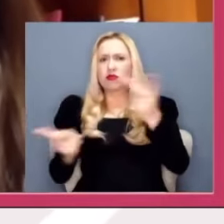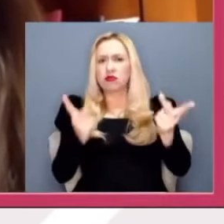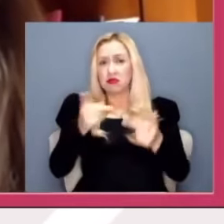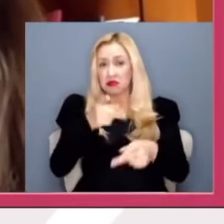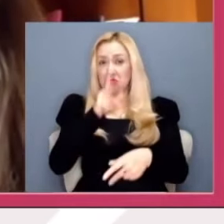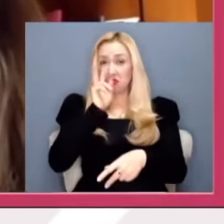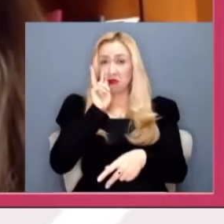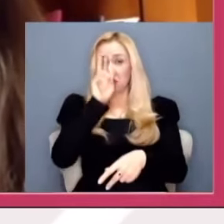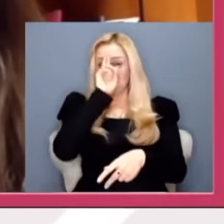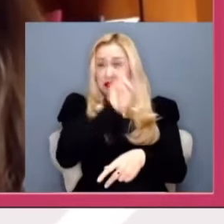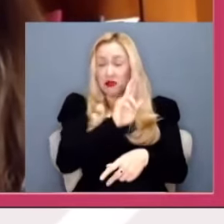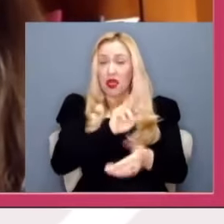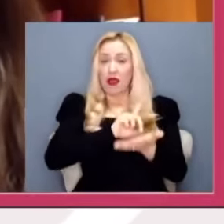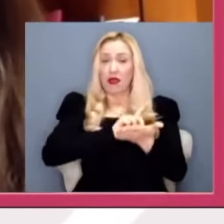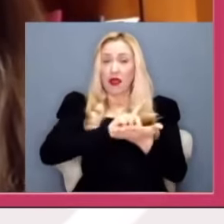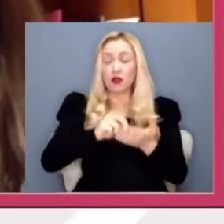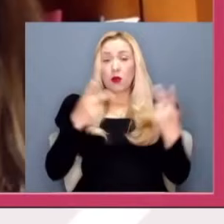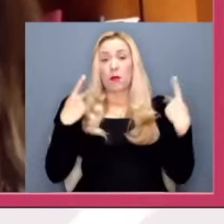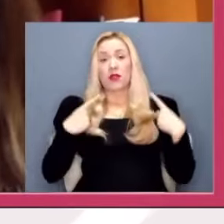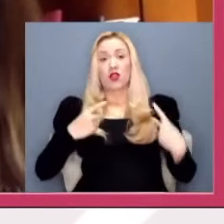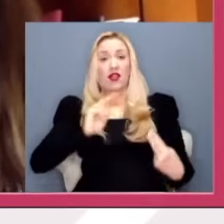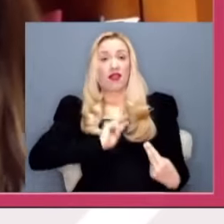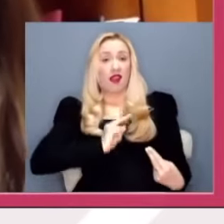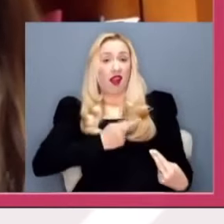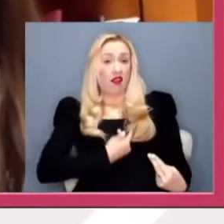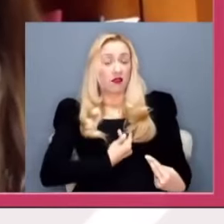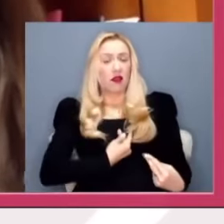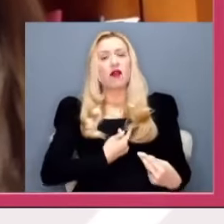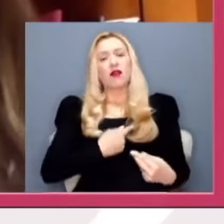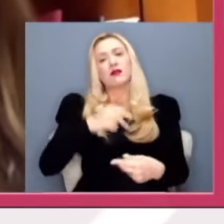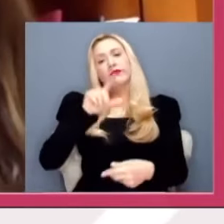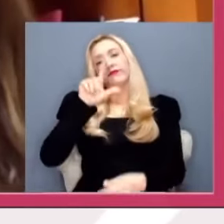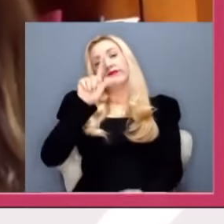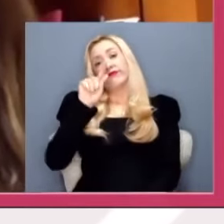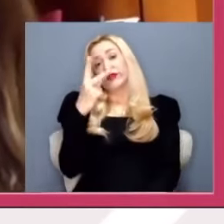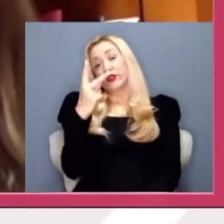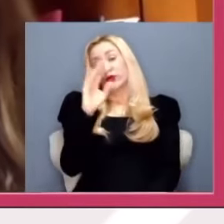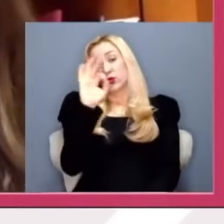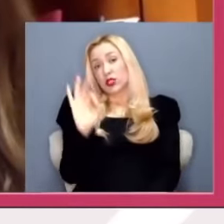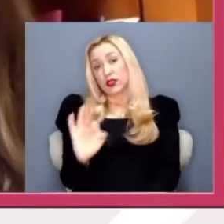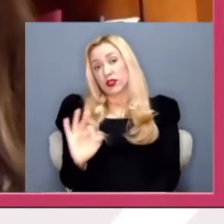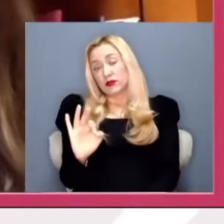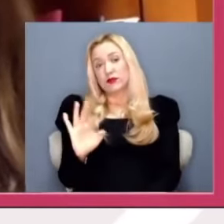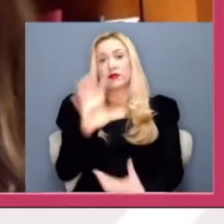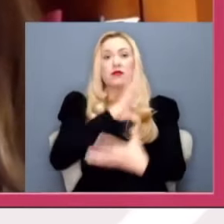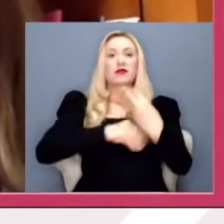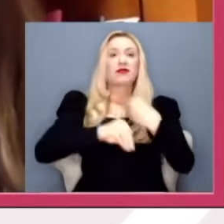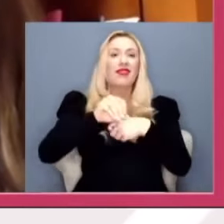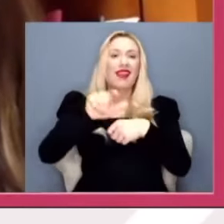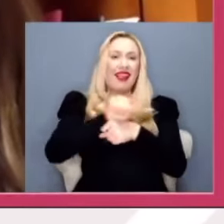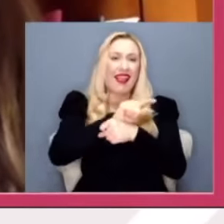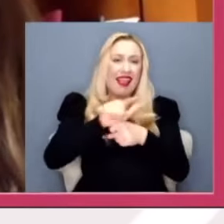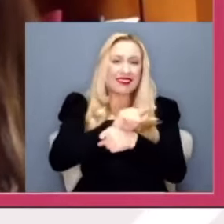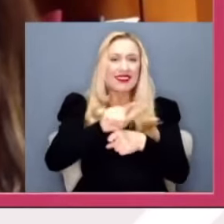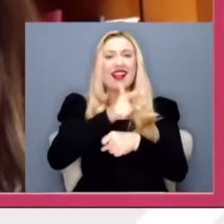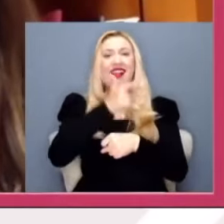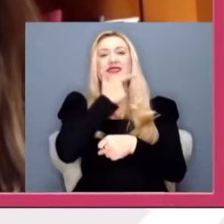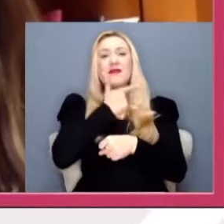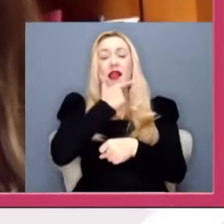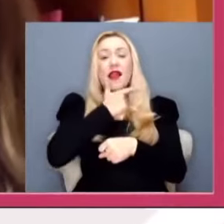nada los derechos de las personas trans es del 72%, y de las personas gays o lesbianas,